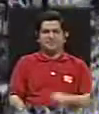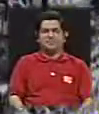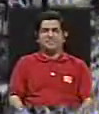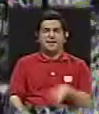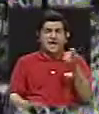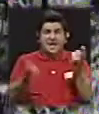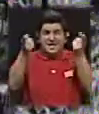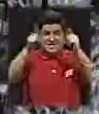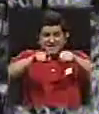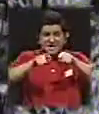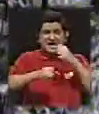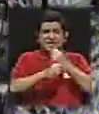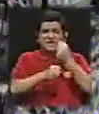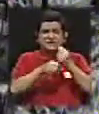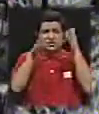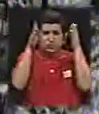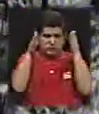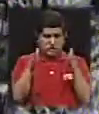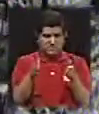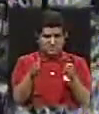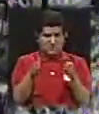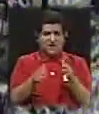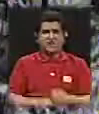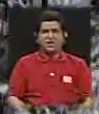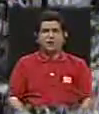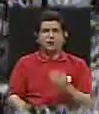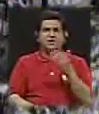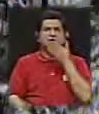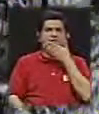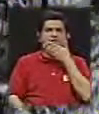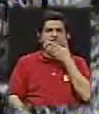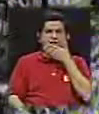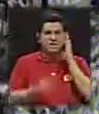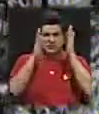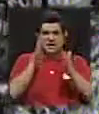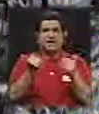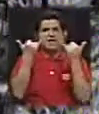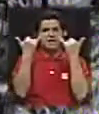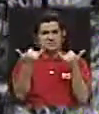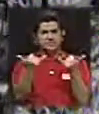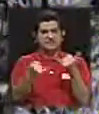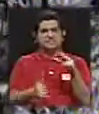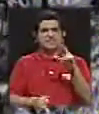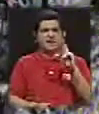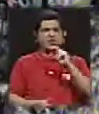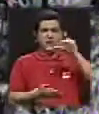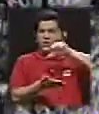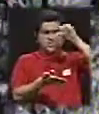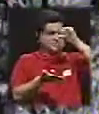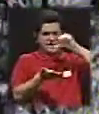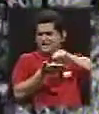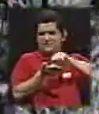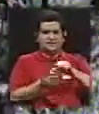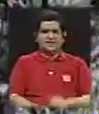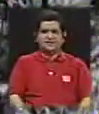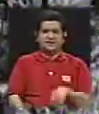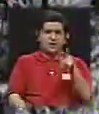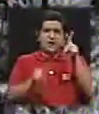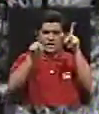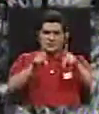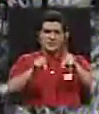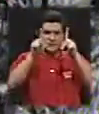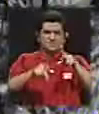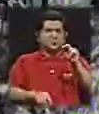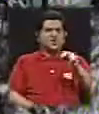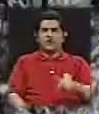en este caso son trabajadores indígenas. Esto ya no está en el puro centro de Térraba. Ellos no